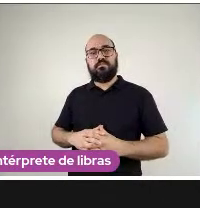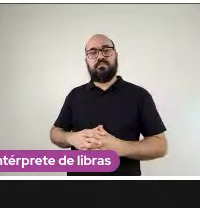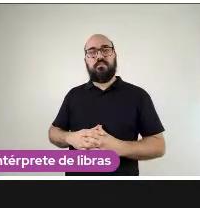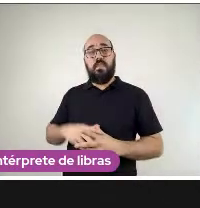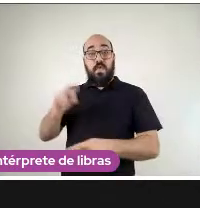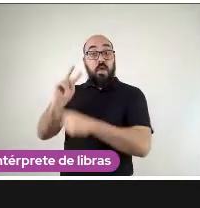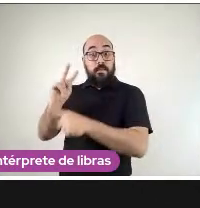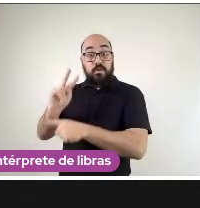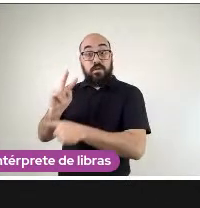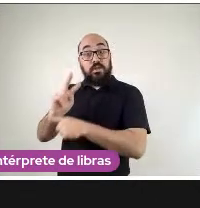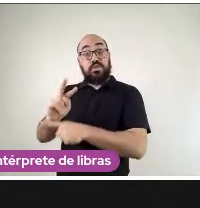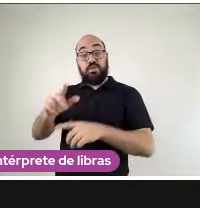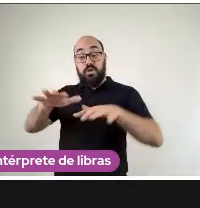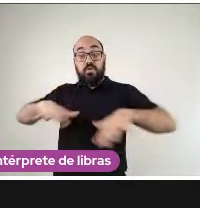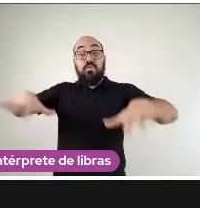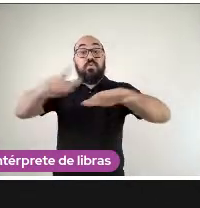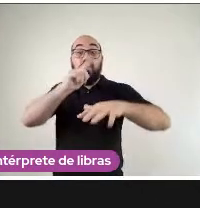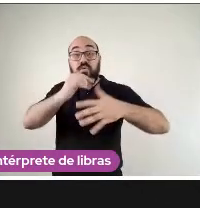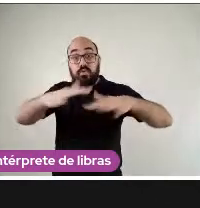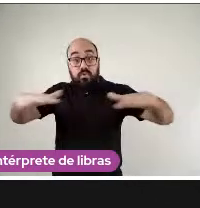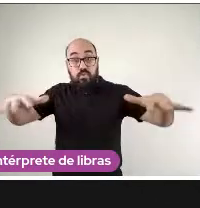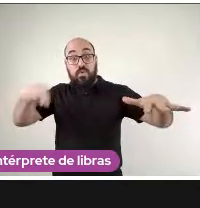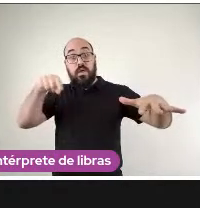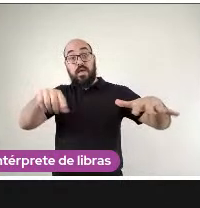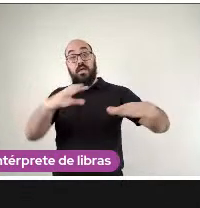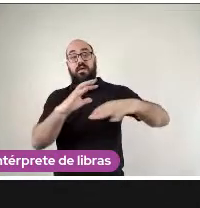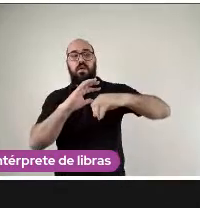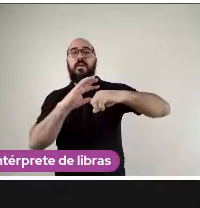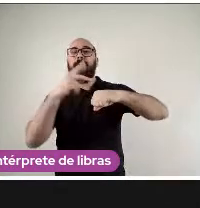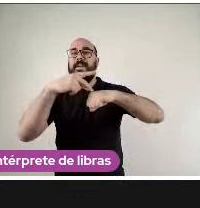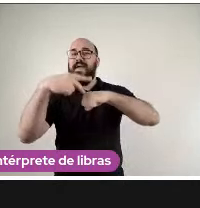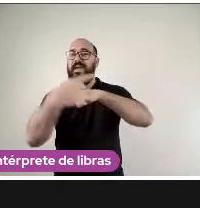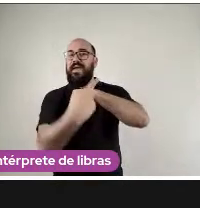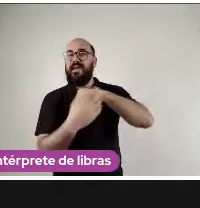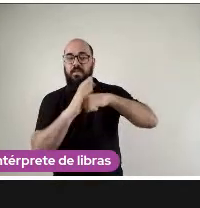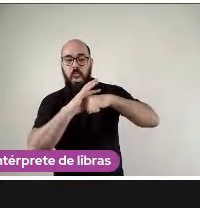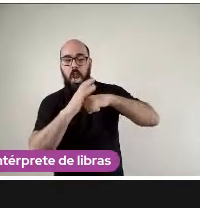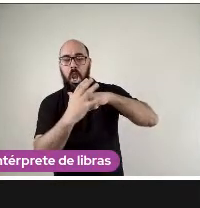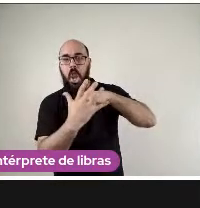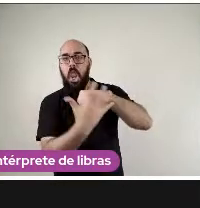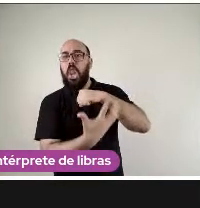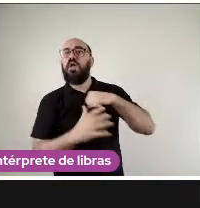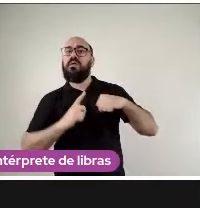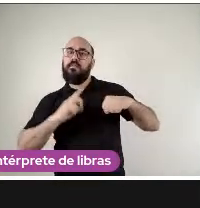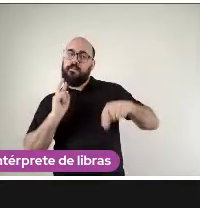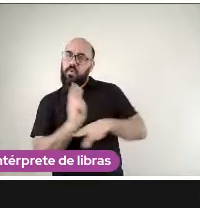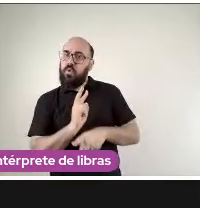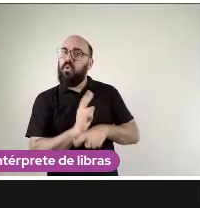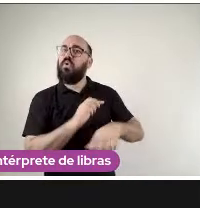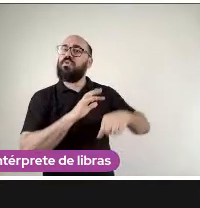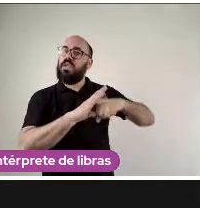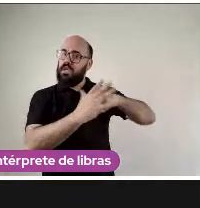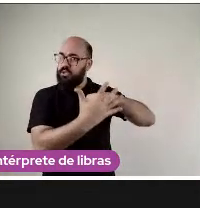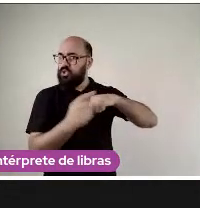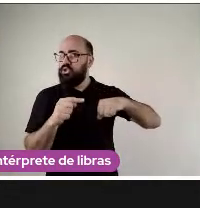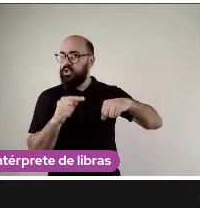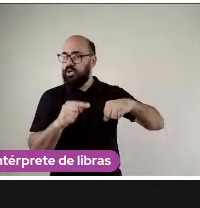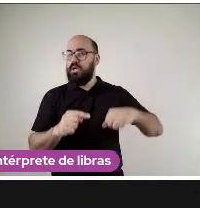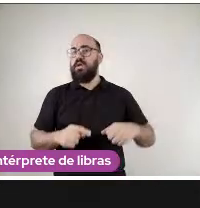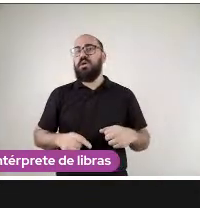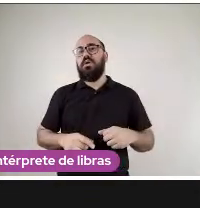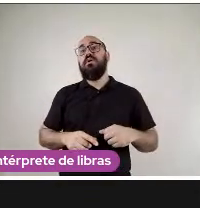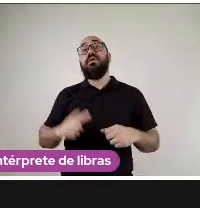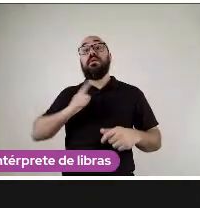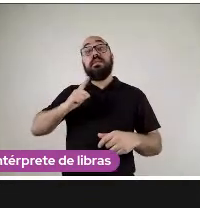sabe, pero por temas de calentamiento global e incluso de artes de pesca se están perdiendo. El año pasado, bueno, hace unos años,